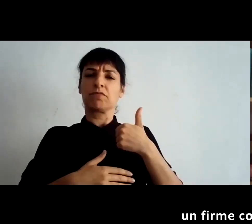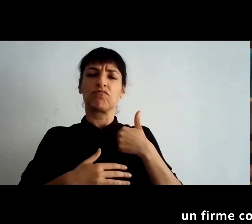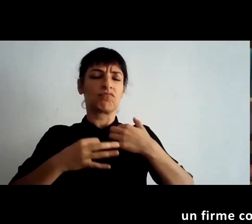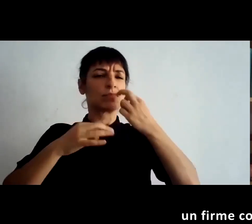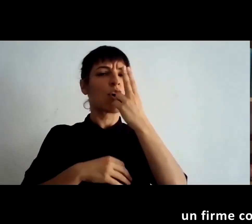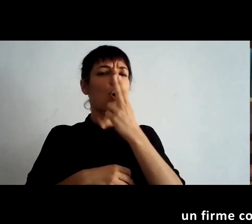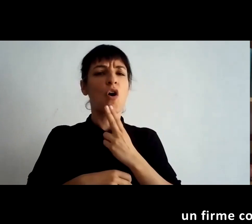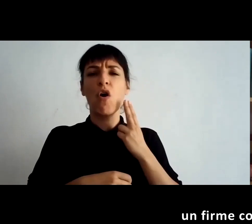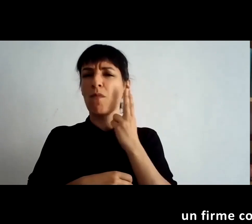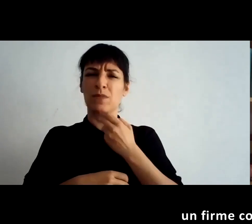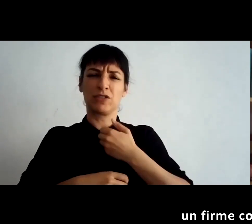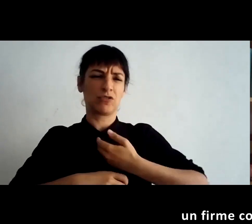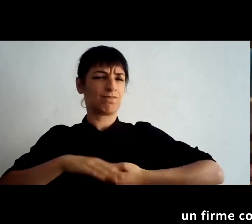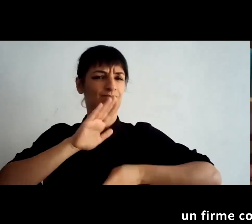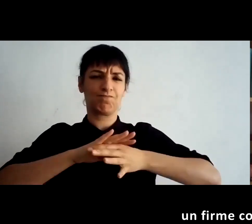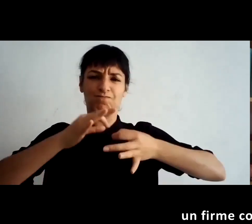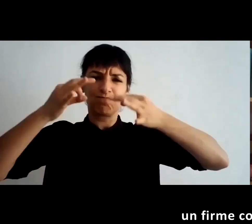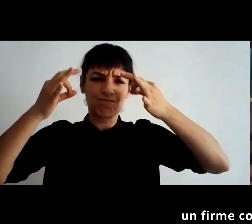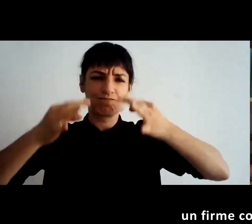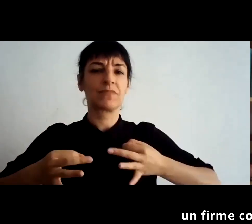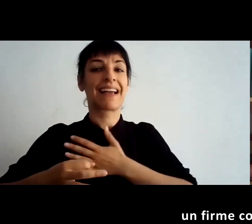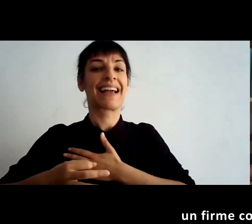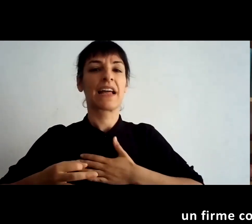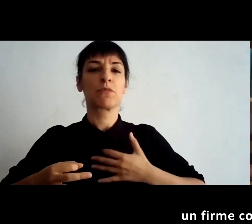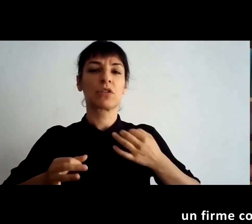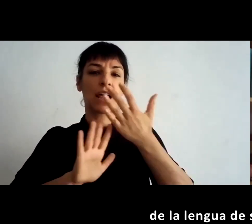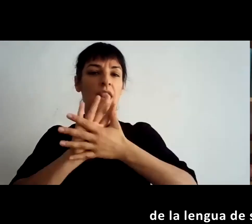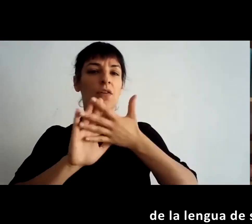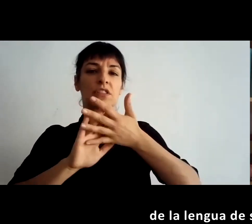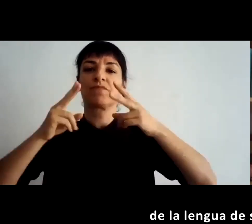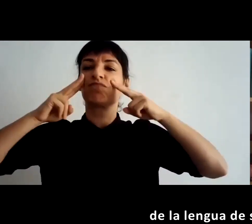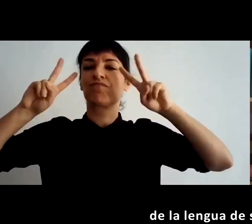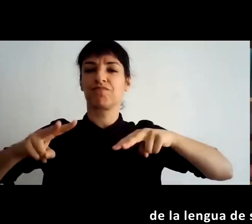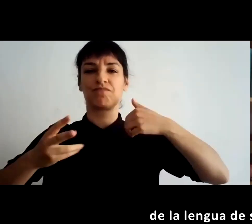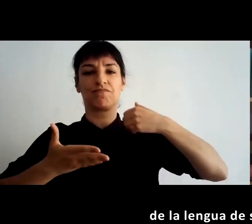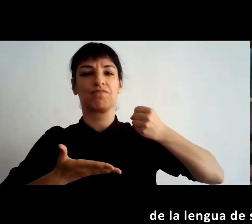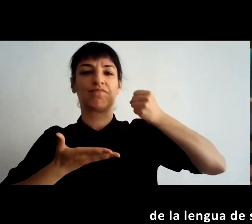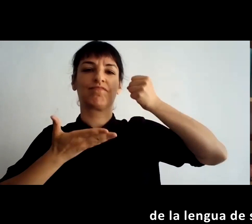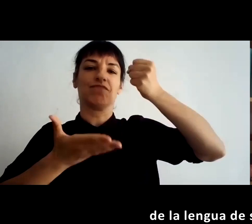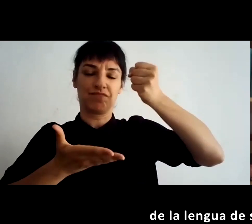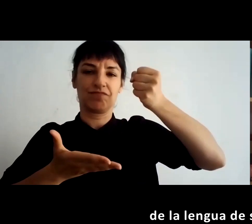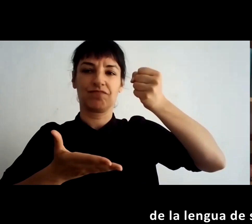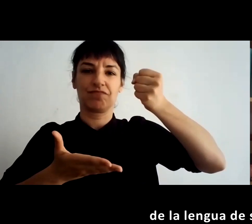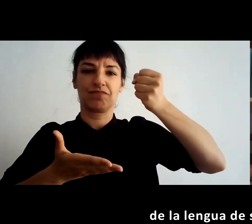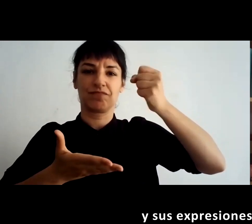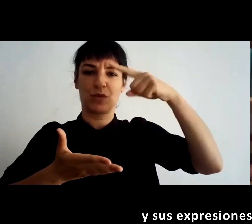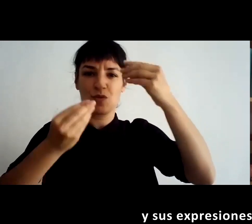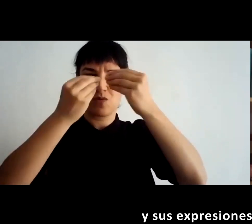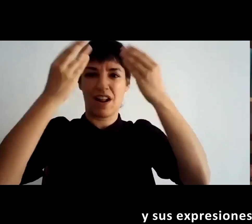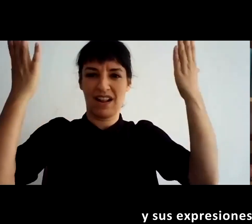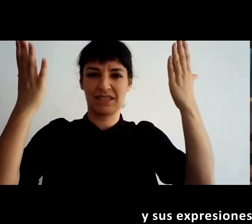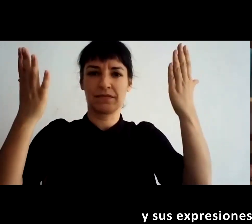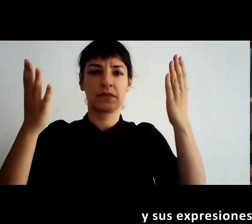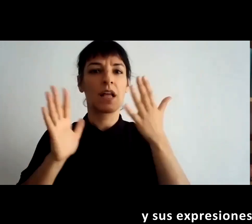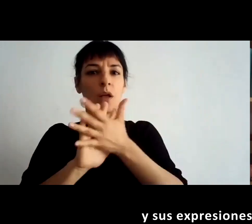firme compromiso de materializar la Declaración de la Lengua de Signos Española y Lengua de Signos Catalana y sus expresiones